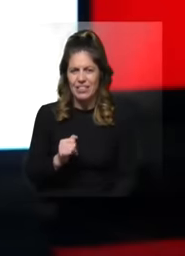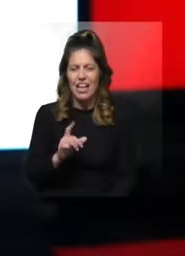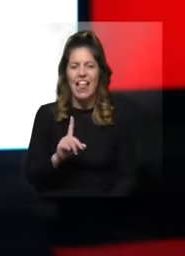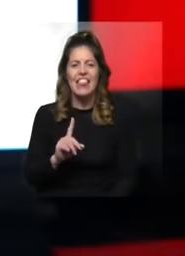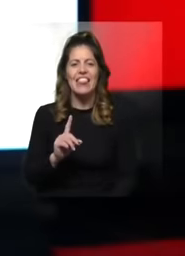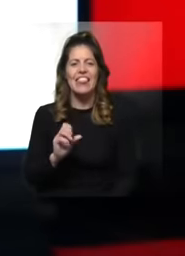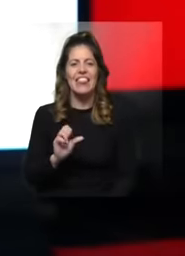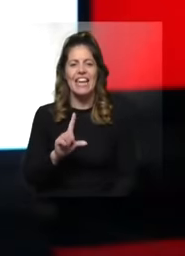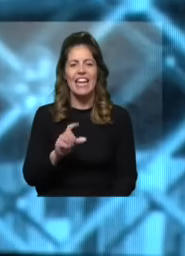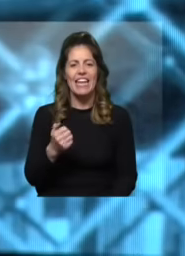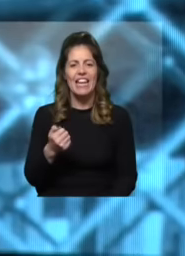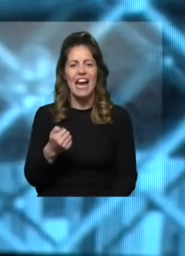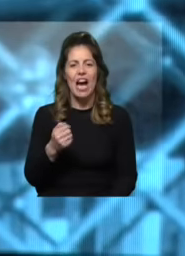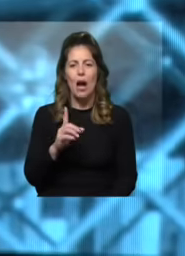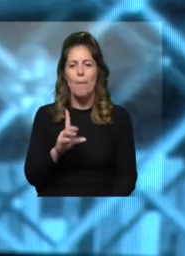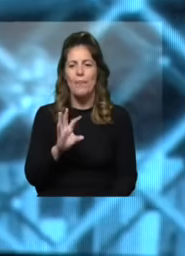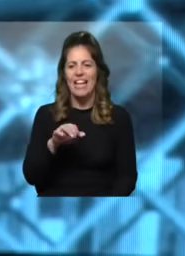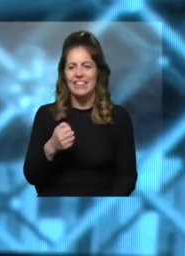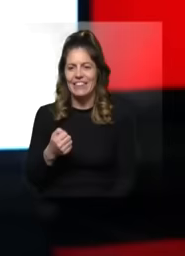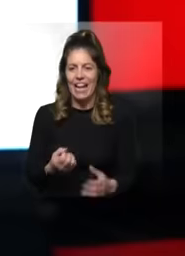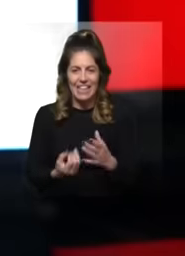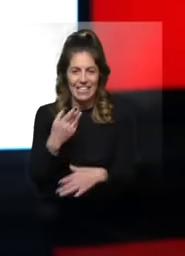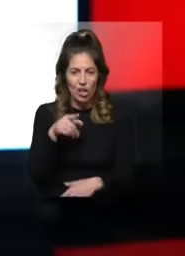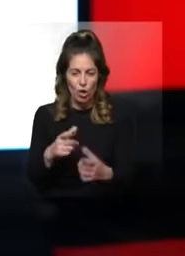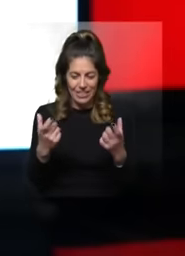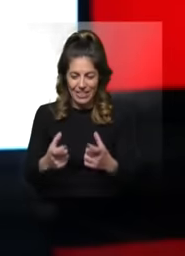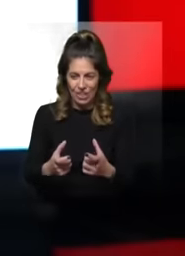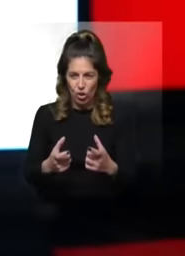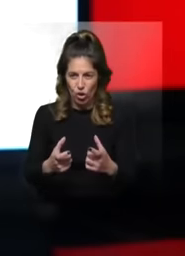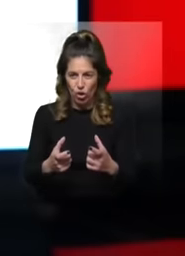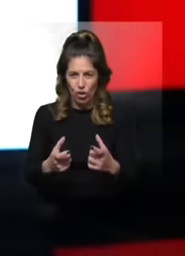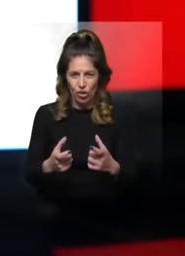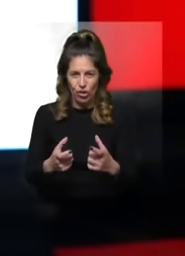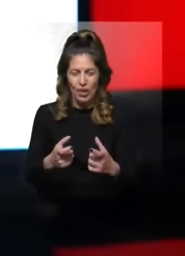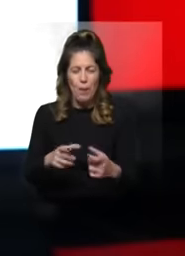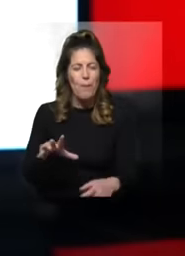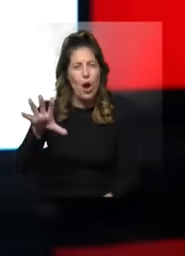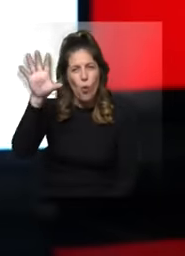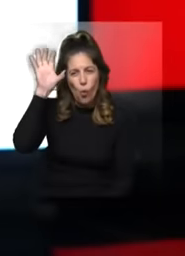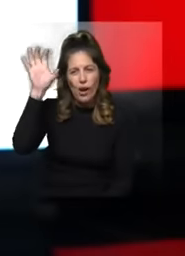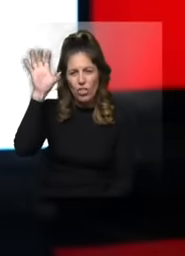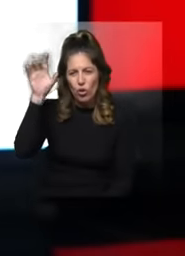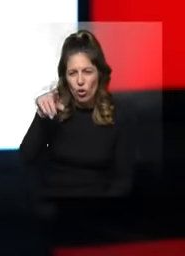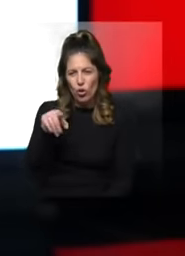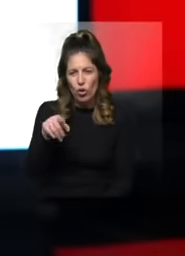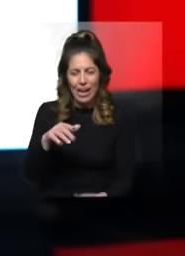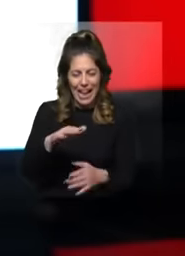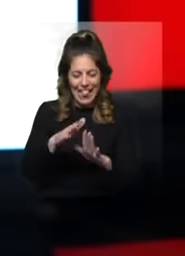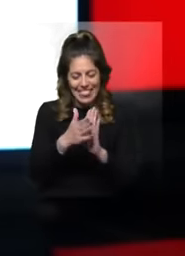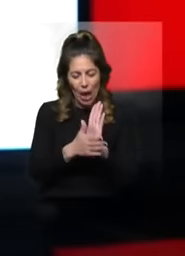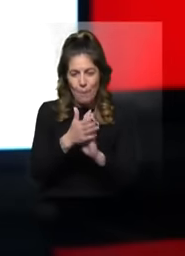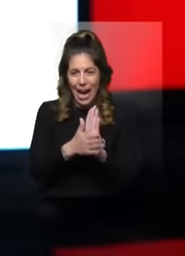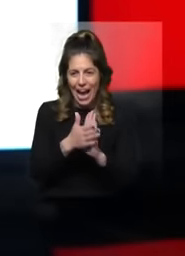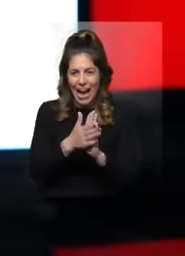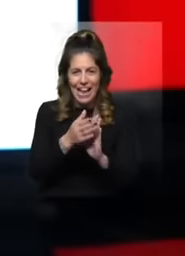Sí. Las Musicaciones fueron un poco antes. Me acuerdo que la tapa de Musicación la